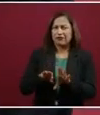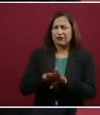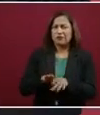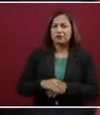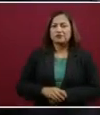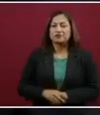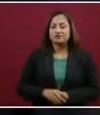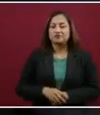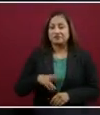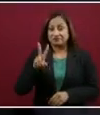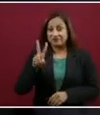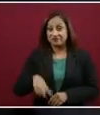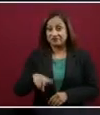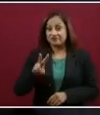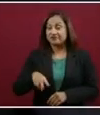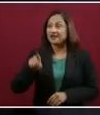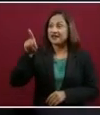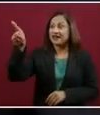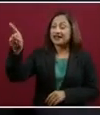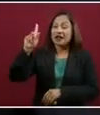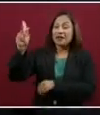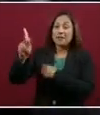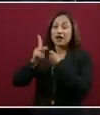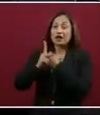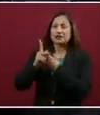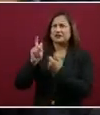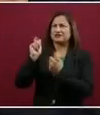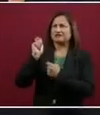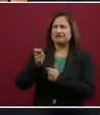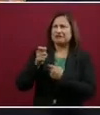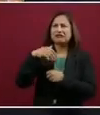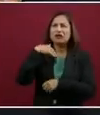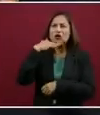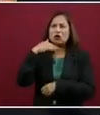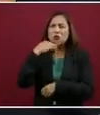este tema de la corrupción, porque no está